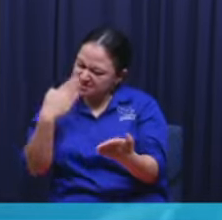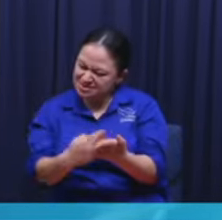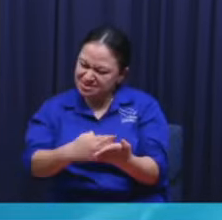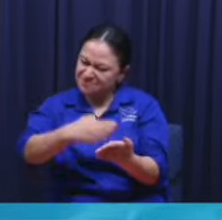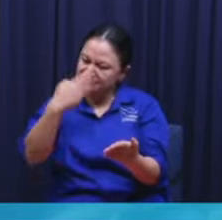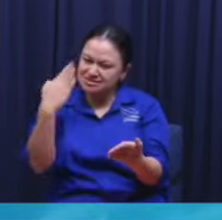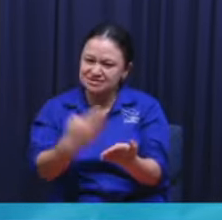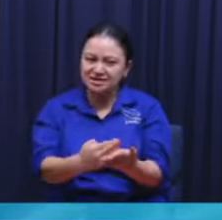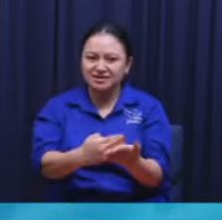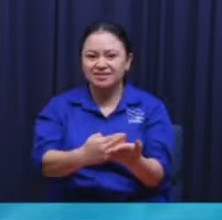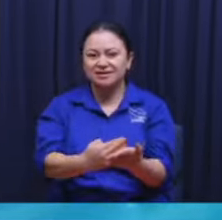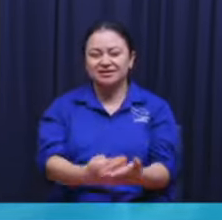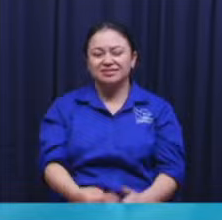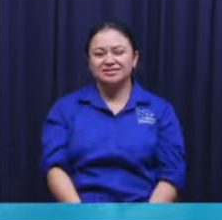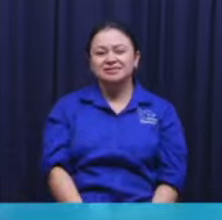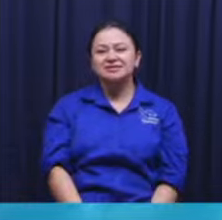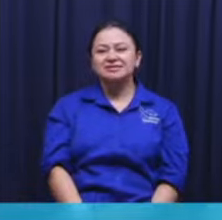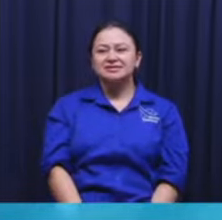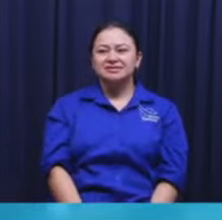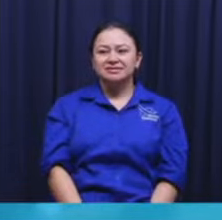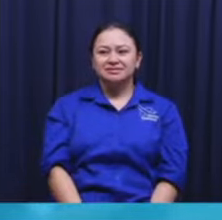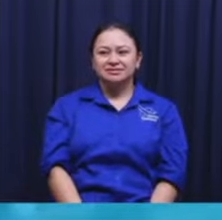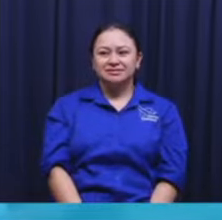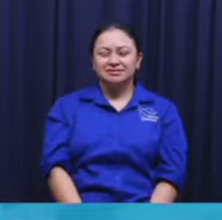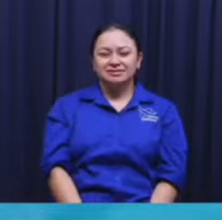uno enciende la luz para ir a ver quién es, para ayudarlo.